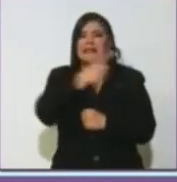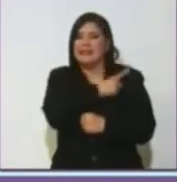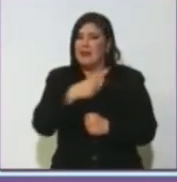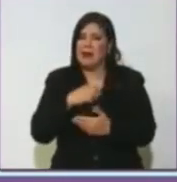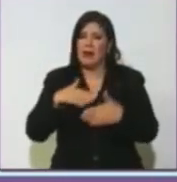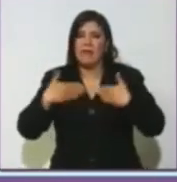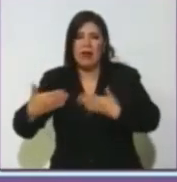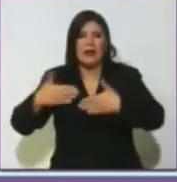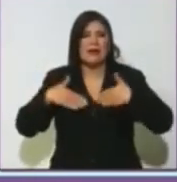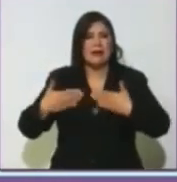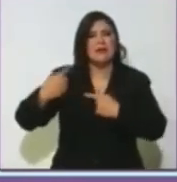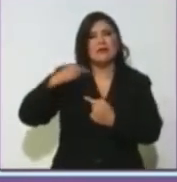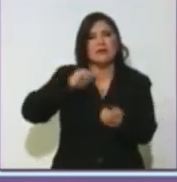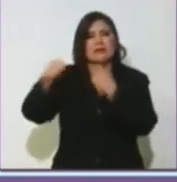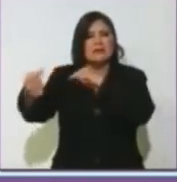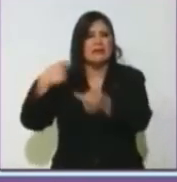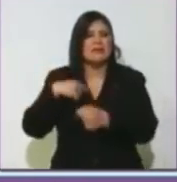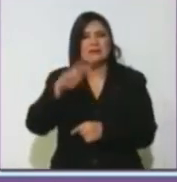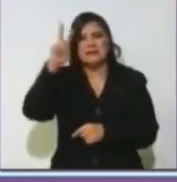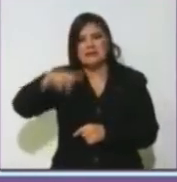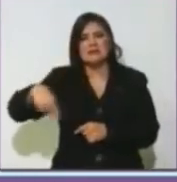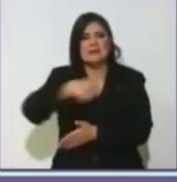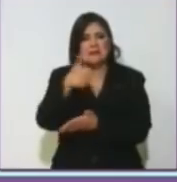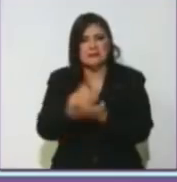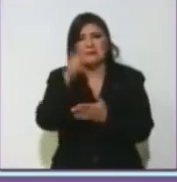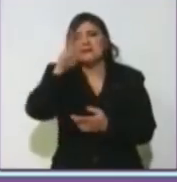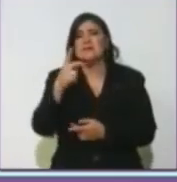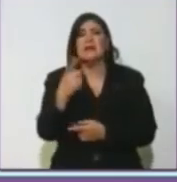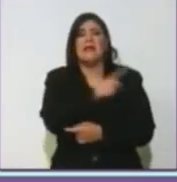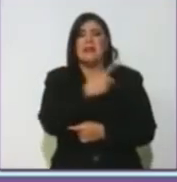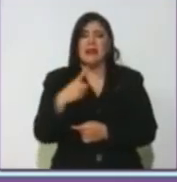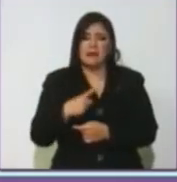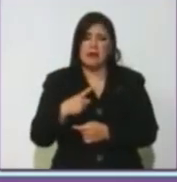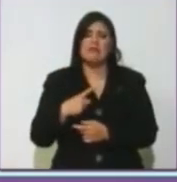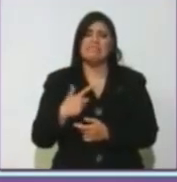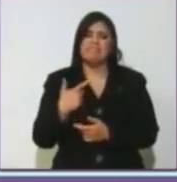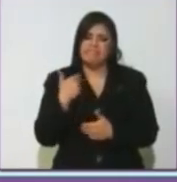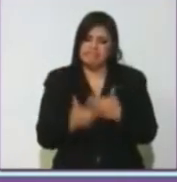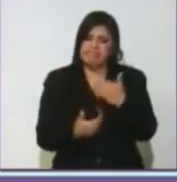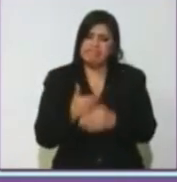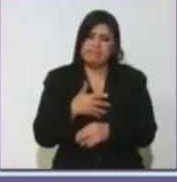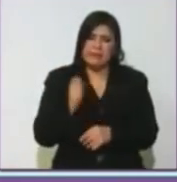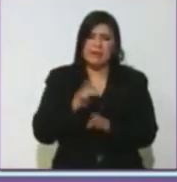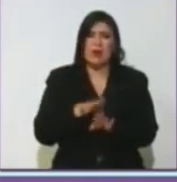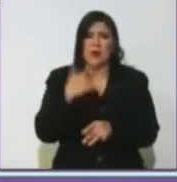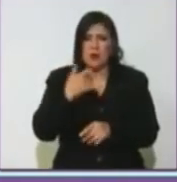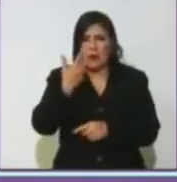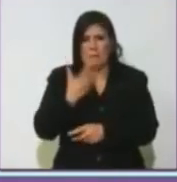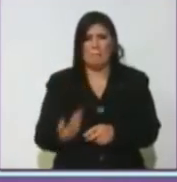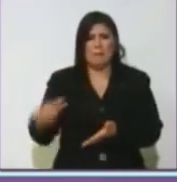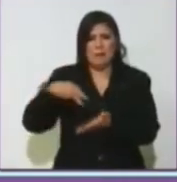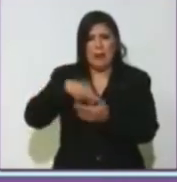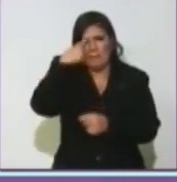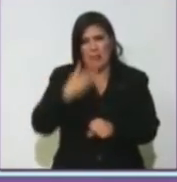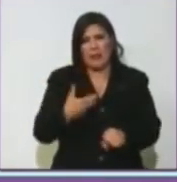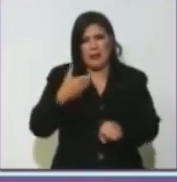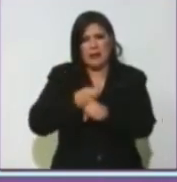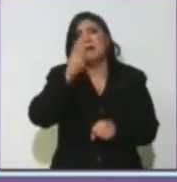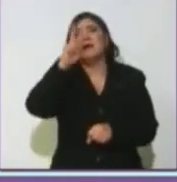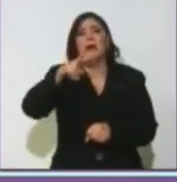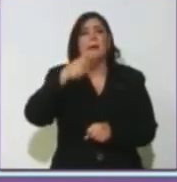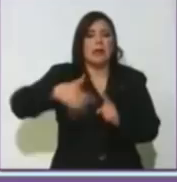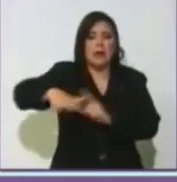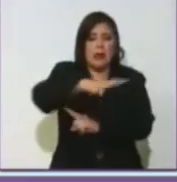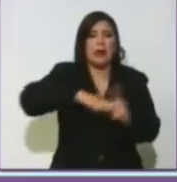ciudadanos necesitamos recuperarnos y necesitamos para esto tener espacios públicos que nos permitan